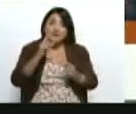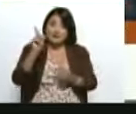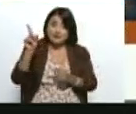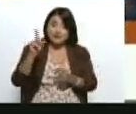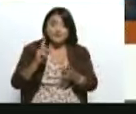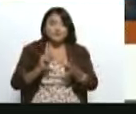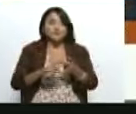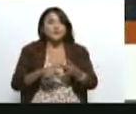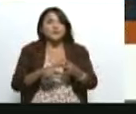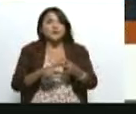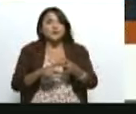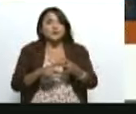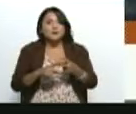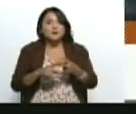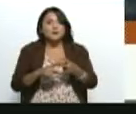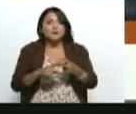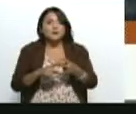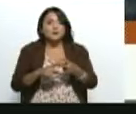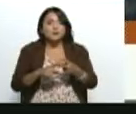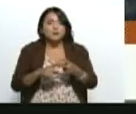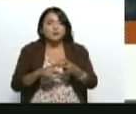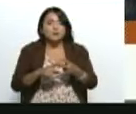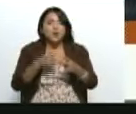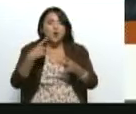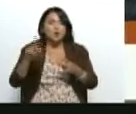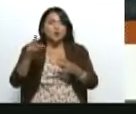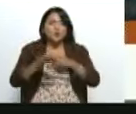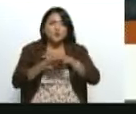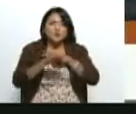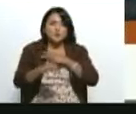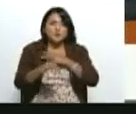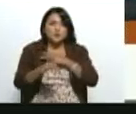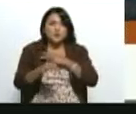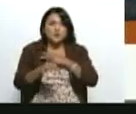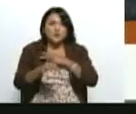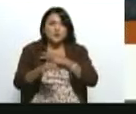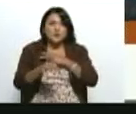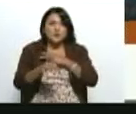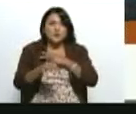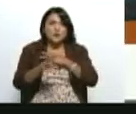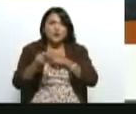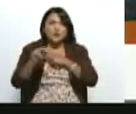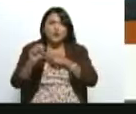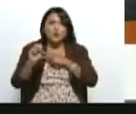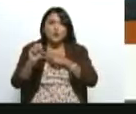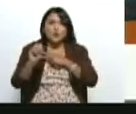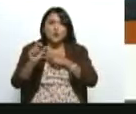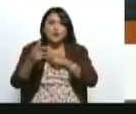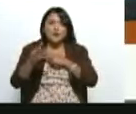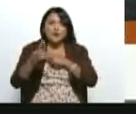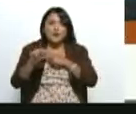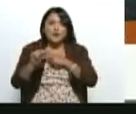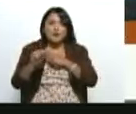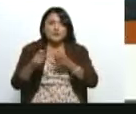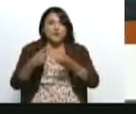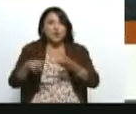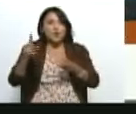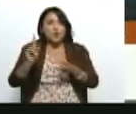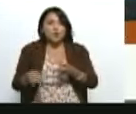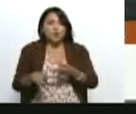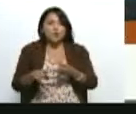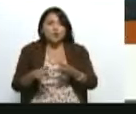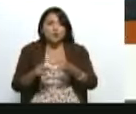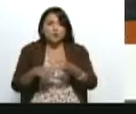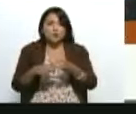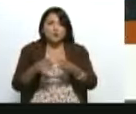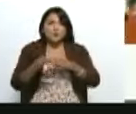Jesús Araque, Omar Contreras del municipio Padre Noguera, Balmore Otalora del